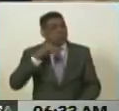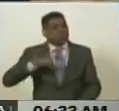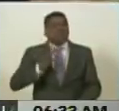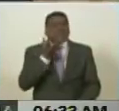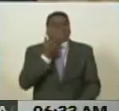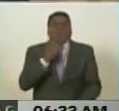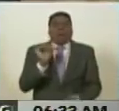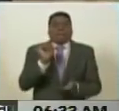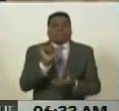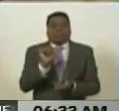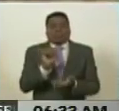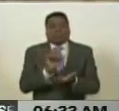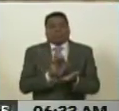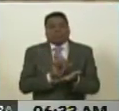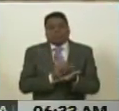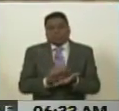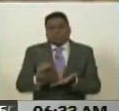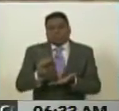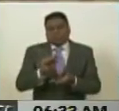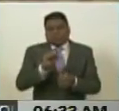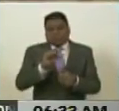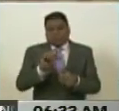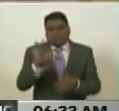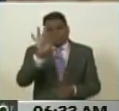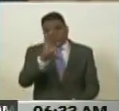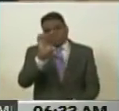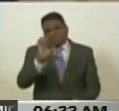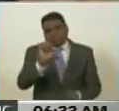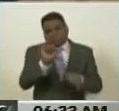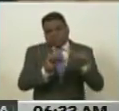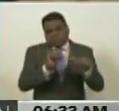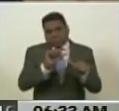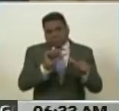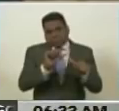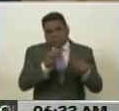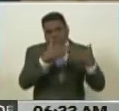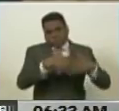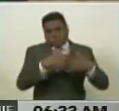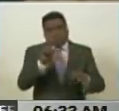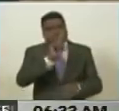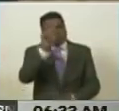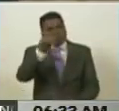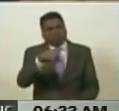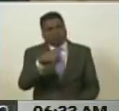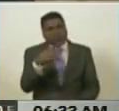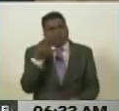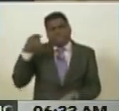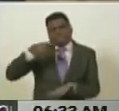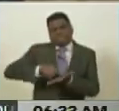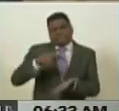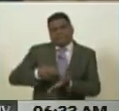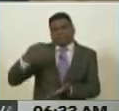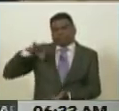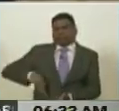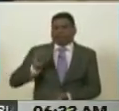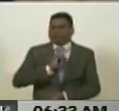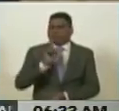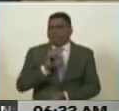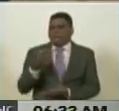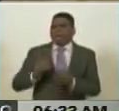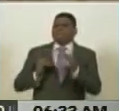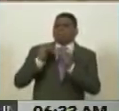cámaras, aquí los trabajadores simplemente no recibirían nunca ni medio de aumento. Entonces nosotros tenemos un presidente que es chavista, que es socialista y que no